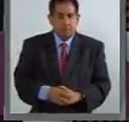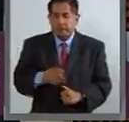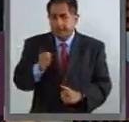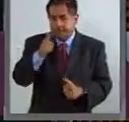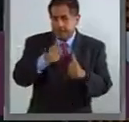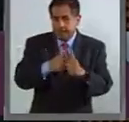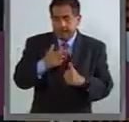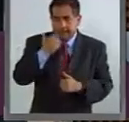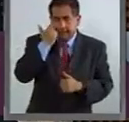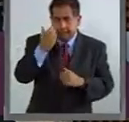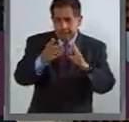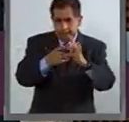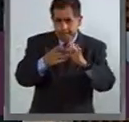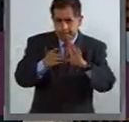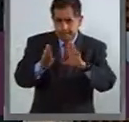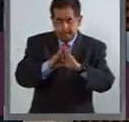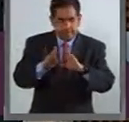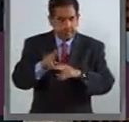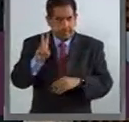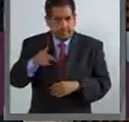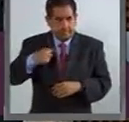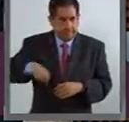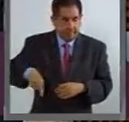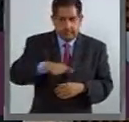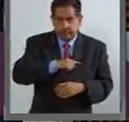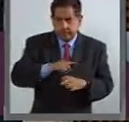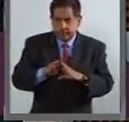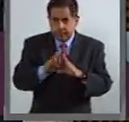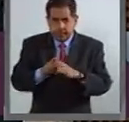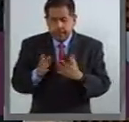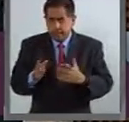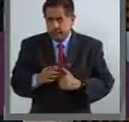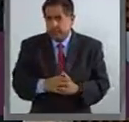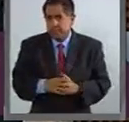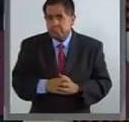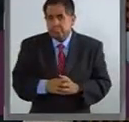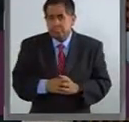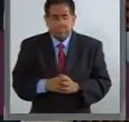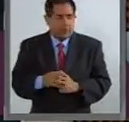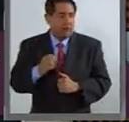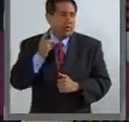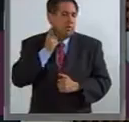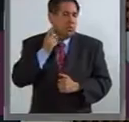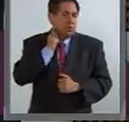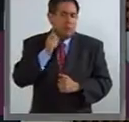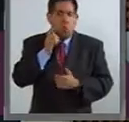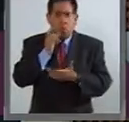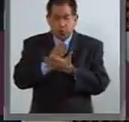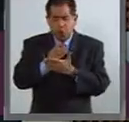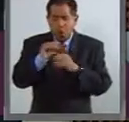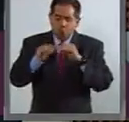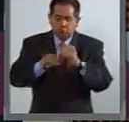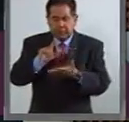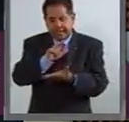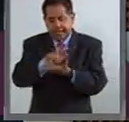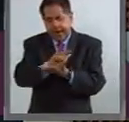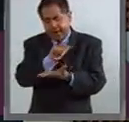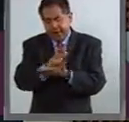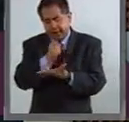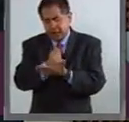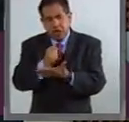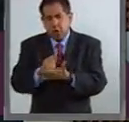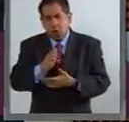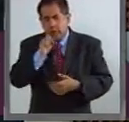primero, pues la labor que tenemos nosotros como legisladores, pues no nada más es legislar, efectivamente, es